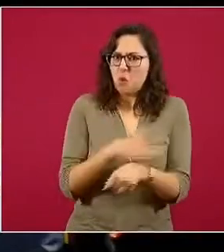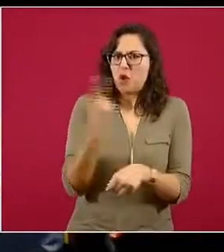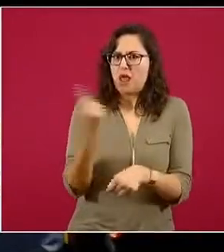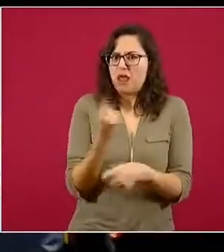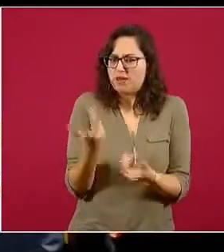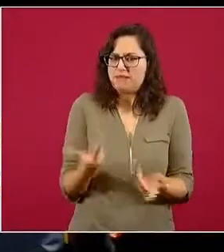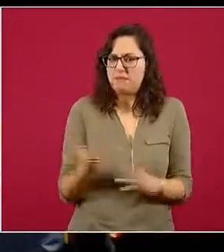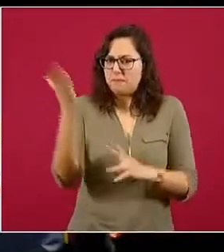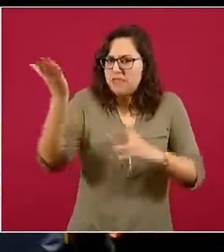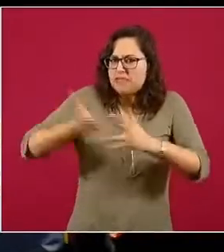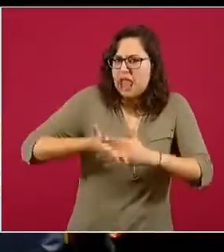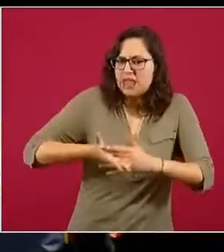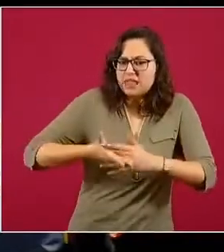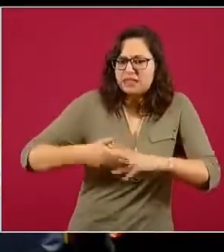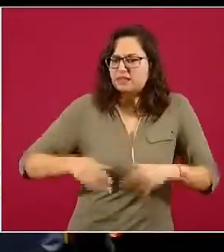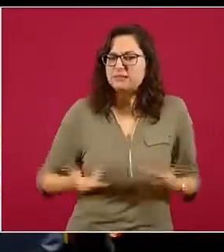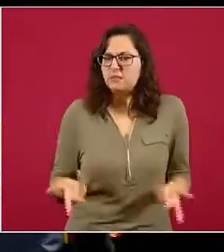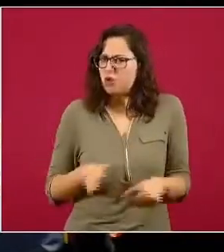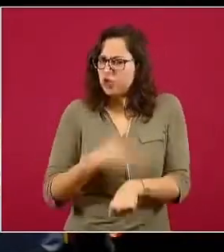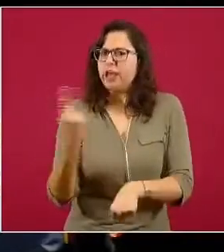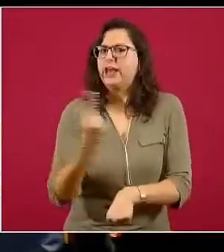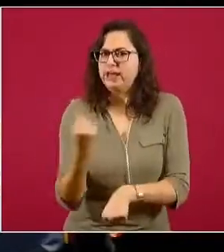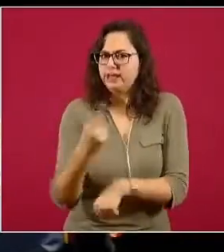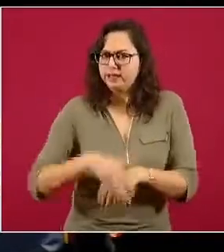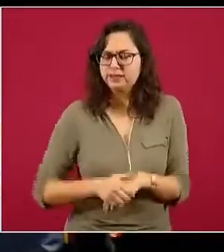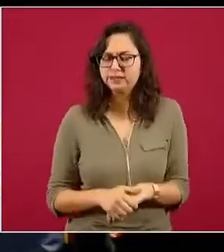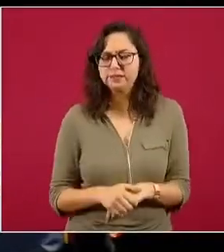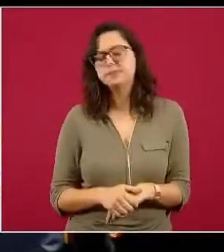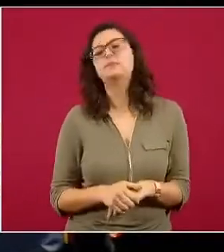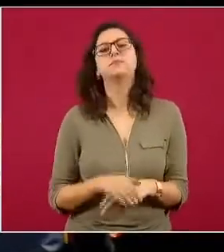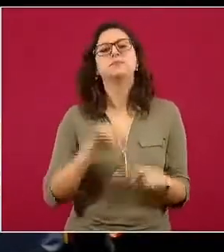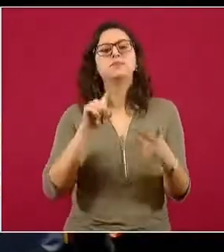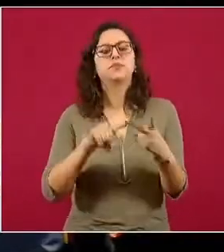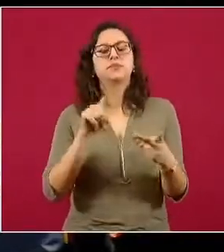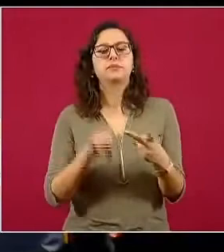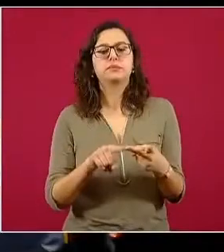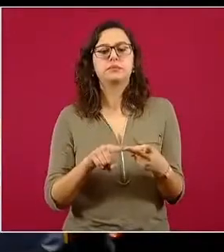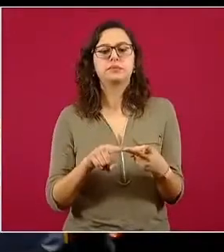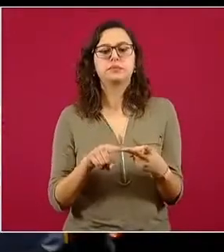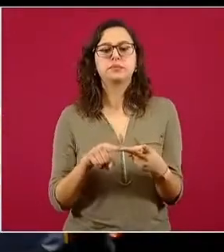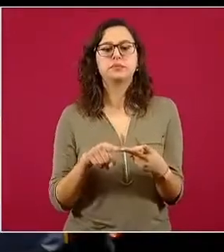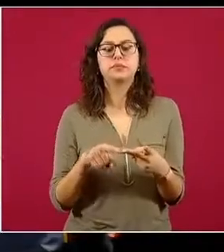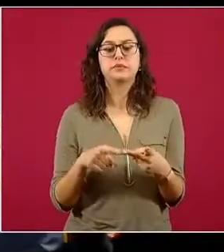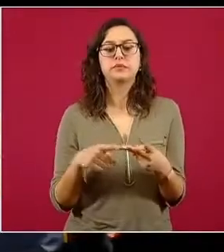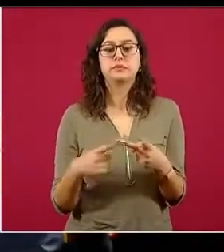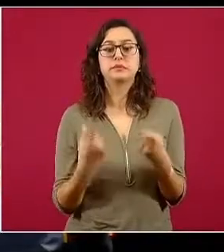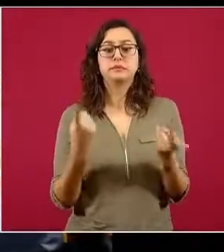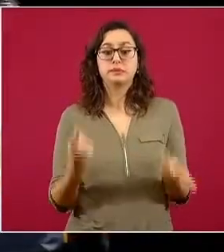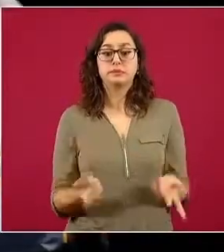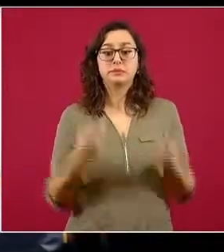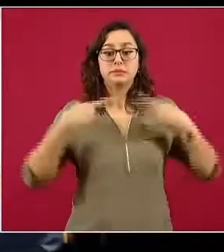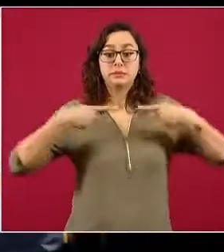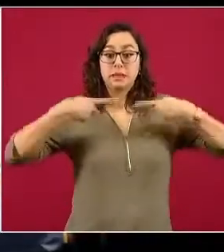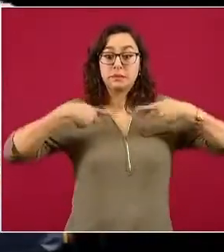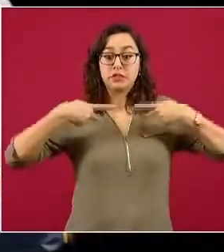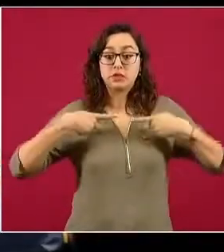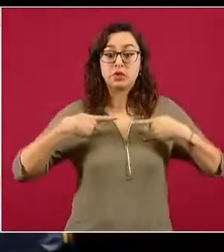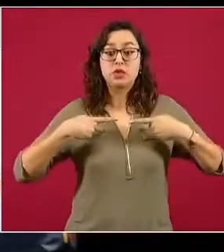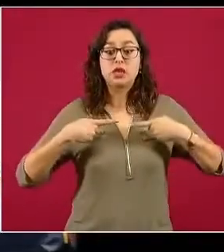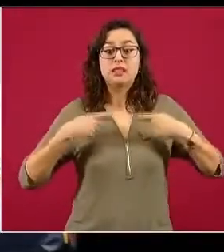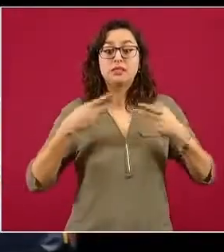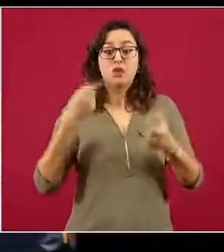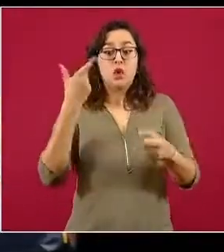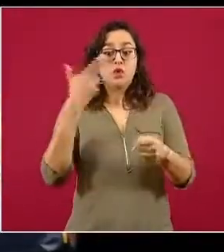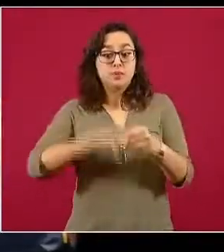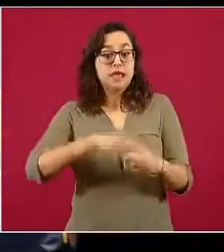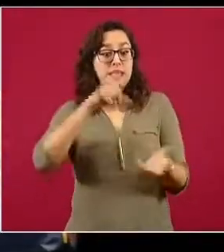personal de salud, estamos hablando bueno, comenta usted que son casi 1 millón de todos los trabajadores de